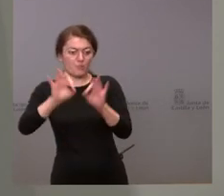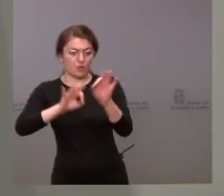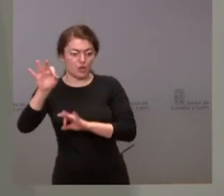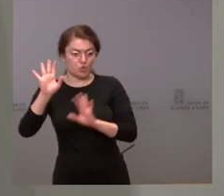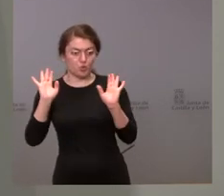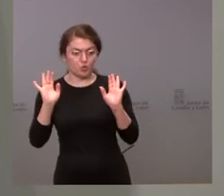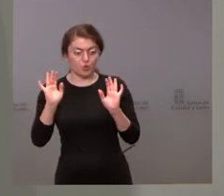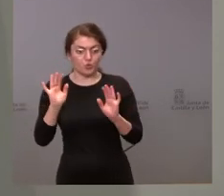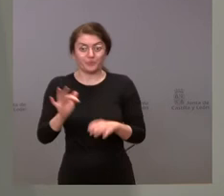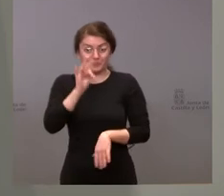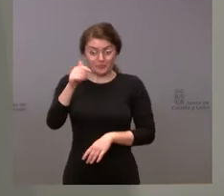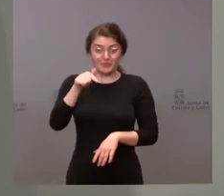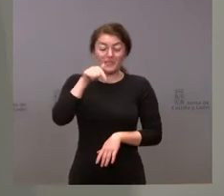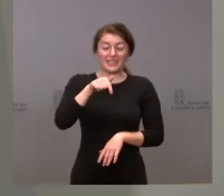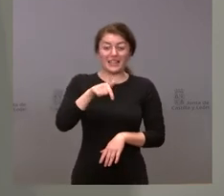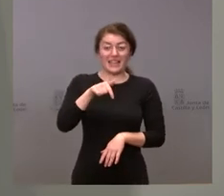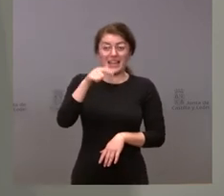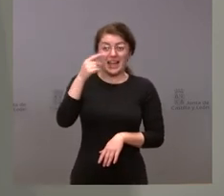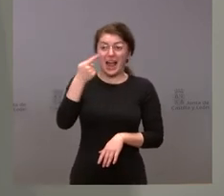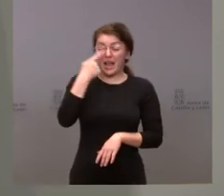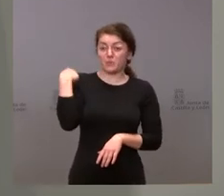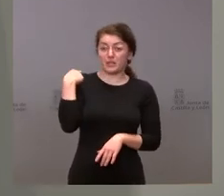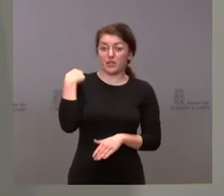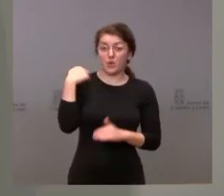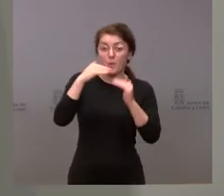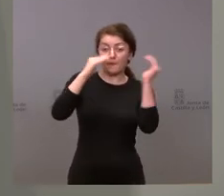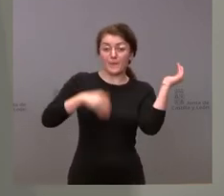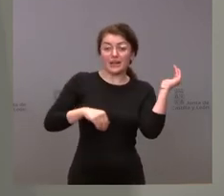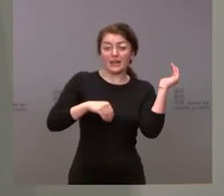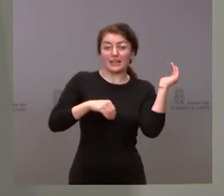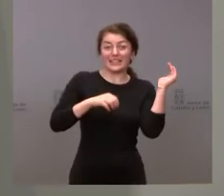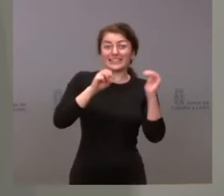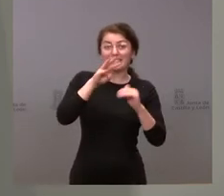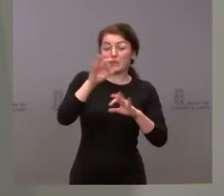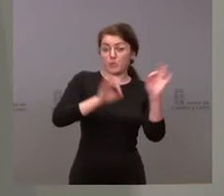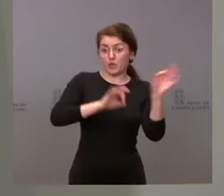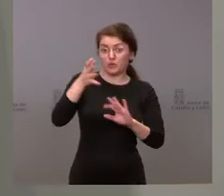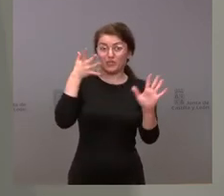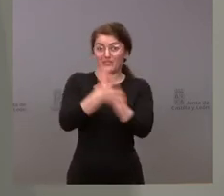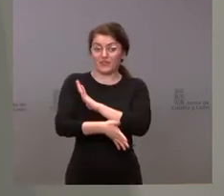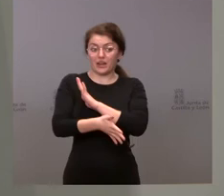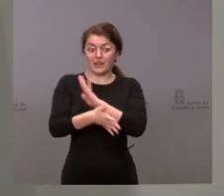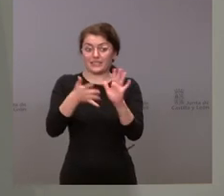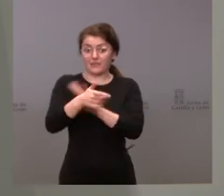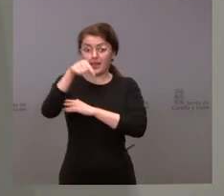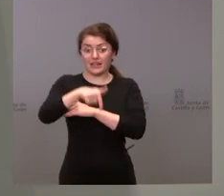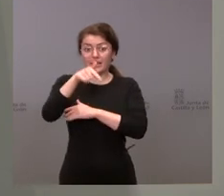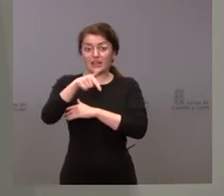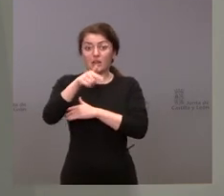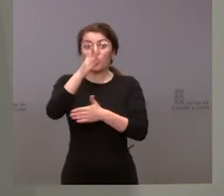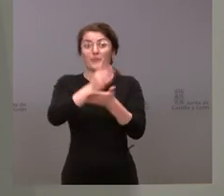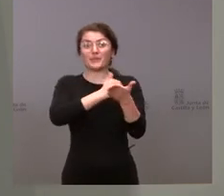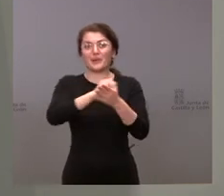registrado y ha bajado un 25% frente al 21% de la media española la quinta comunidad autónoma con mayor reducción